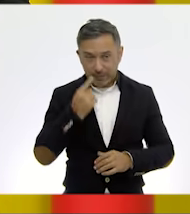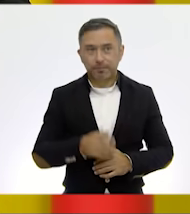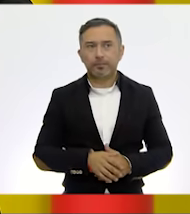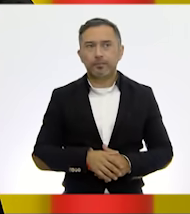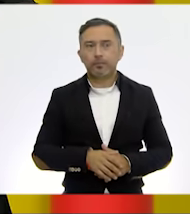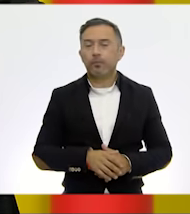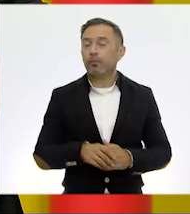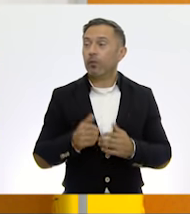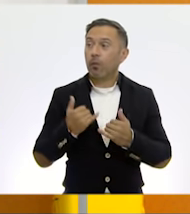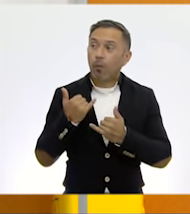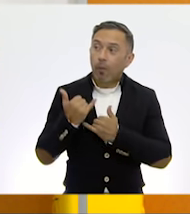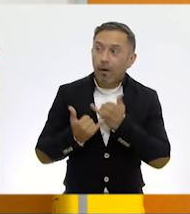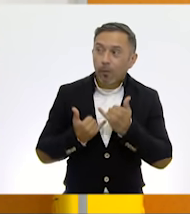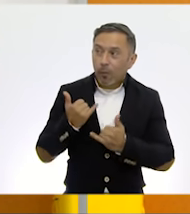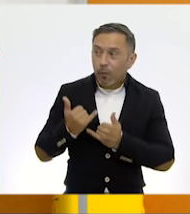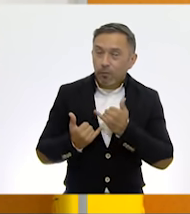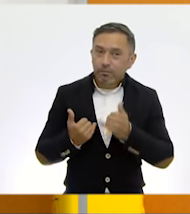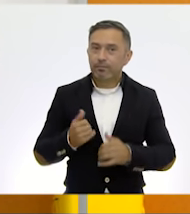Juego.